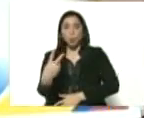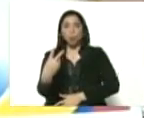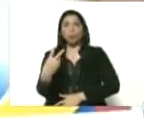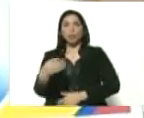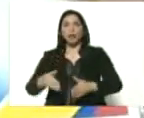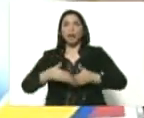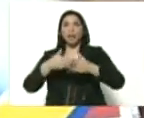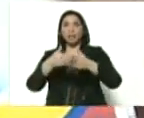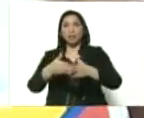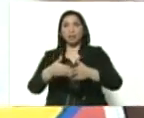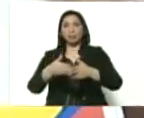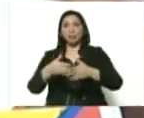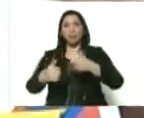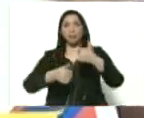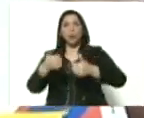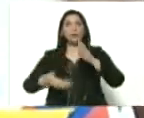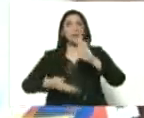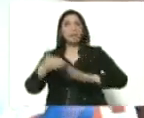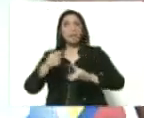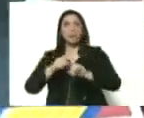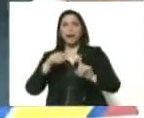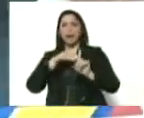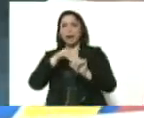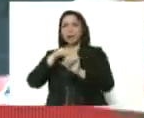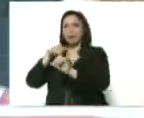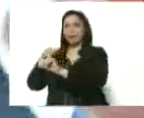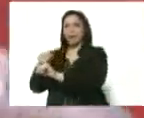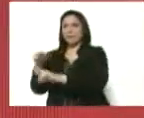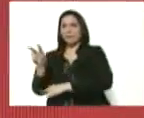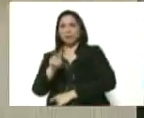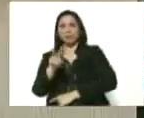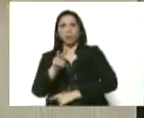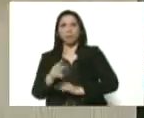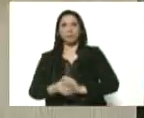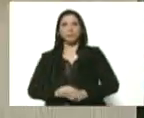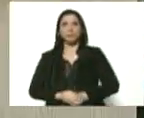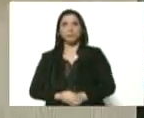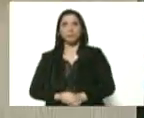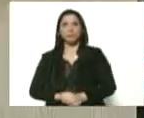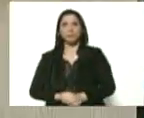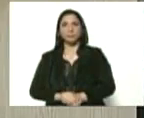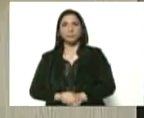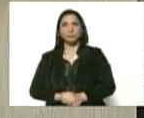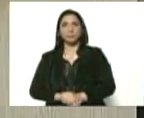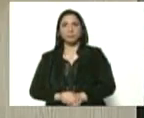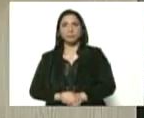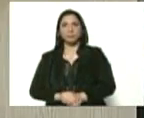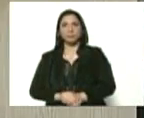cual saldrían para atacar a Venezuela.